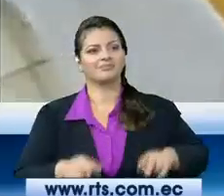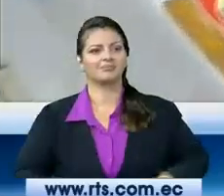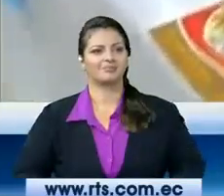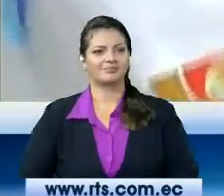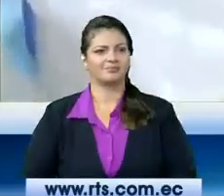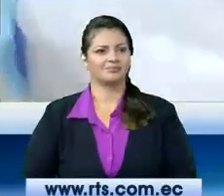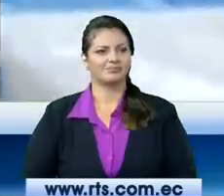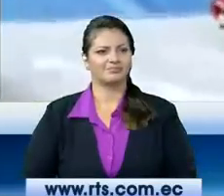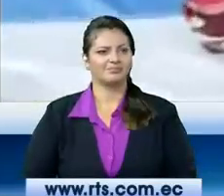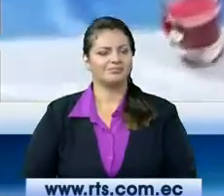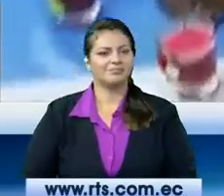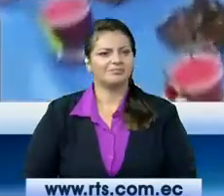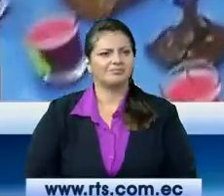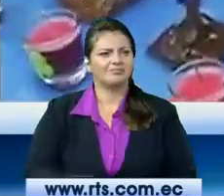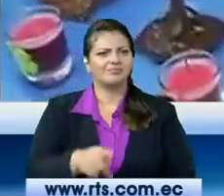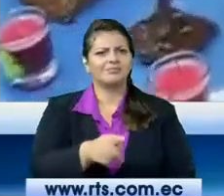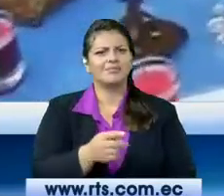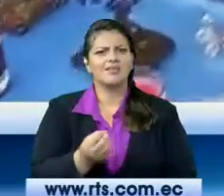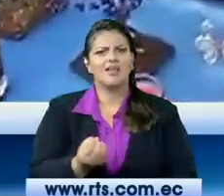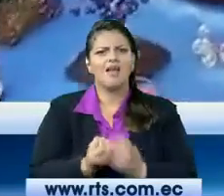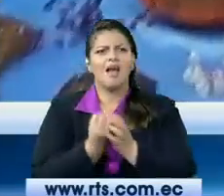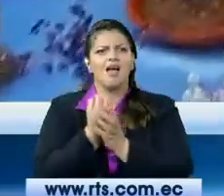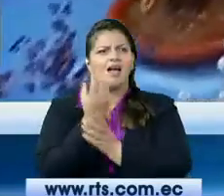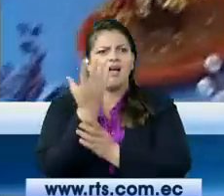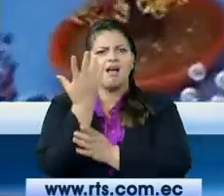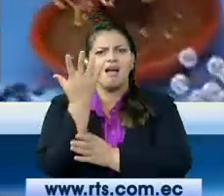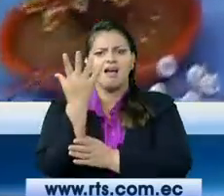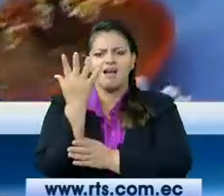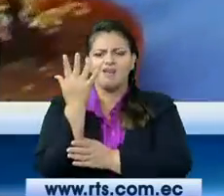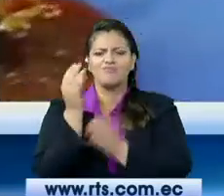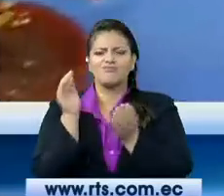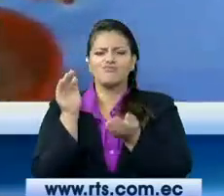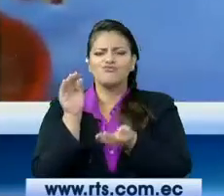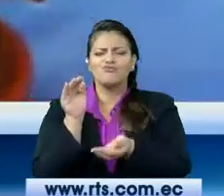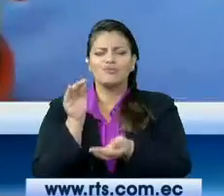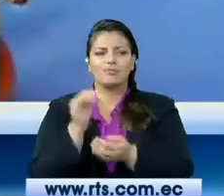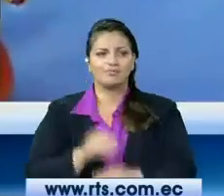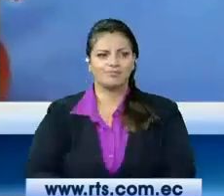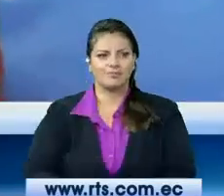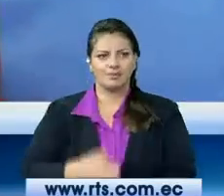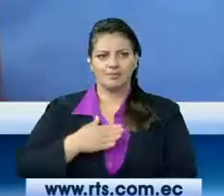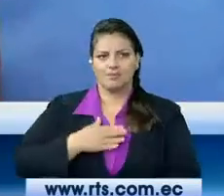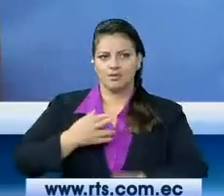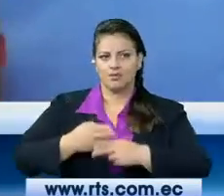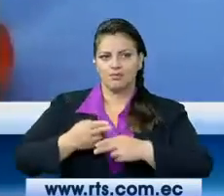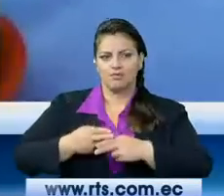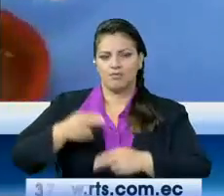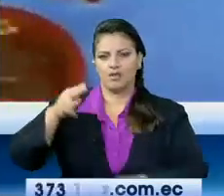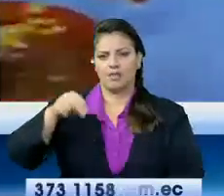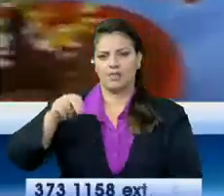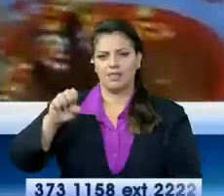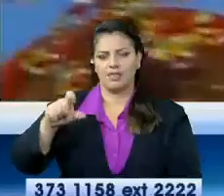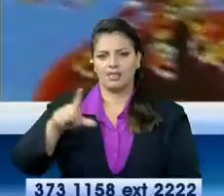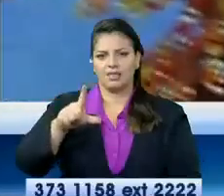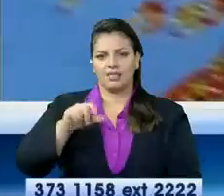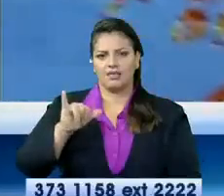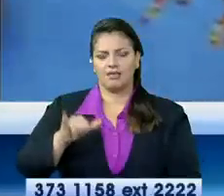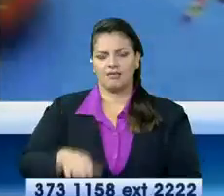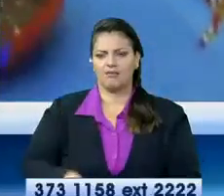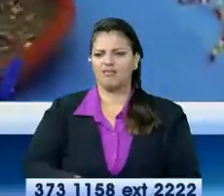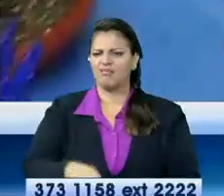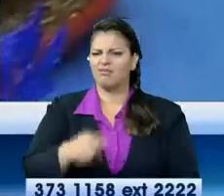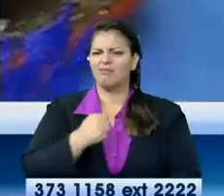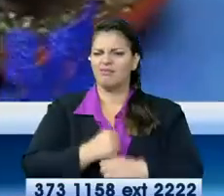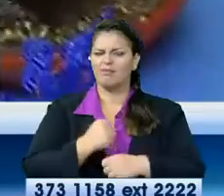de bonsai, pero hechos a mano también, mi señora. Buenos días, ¿su nombre? Buenos días. Mi nombre es Nelly Morales. Cuéntenos cómo surgió esta idea.